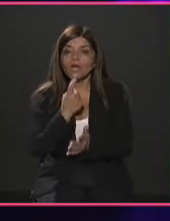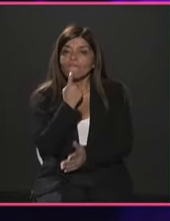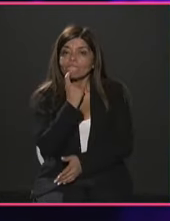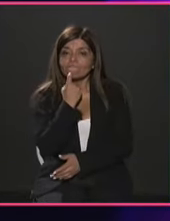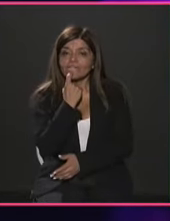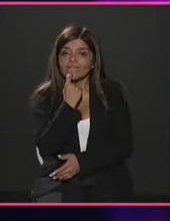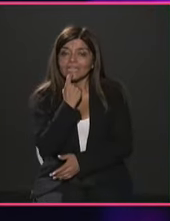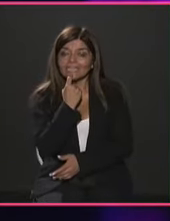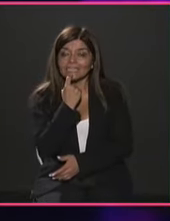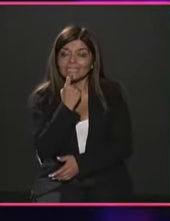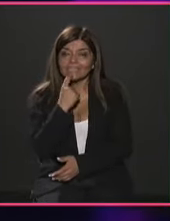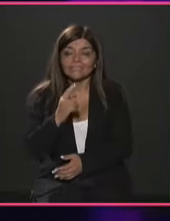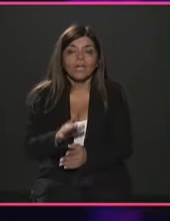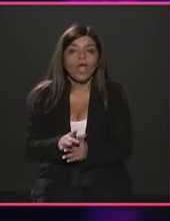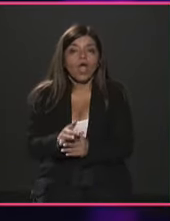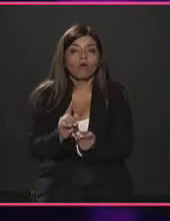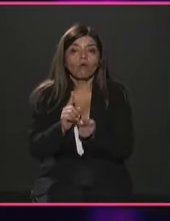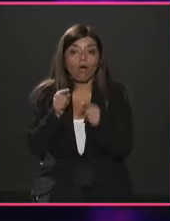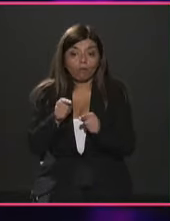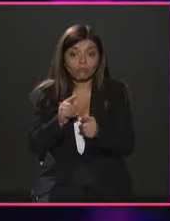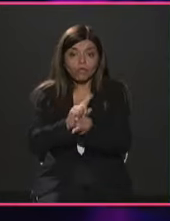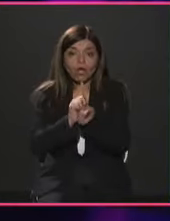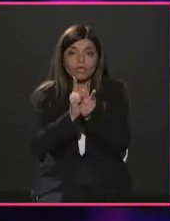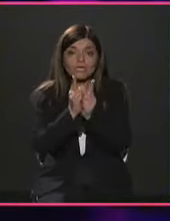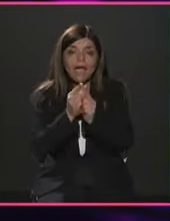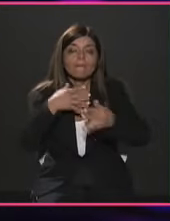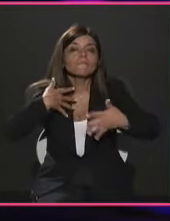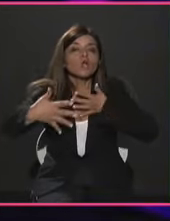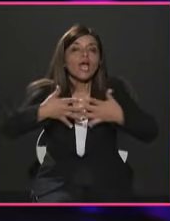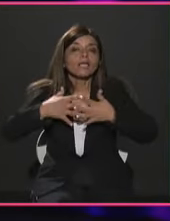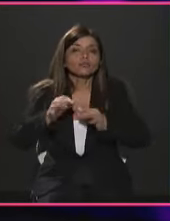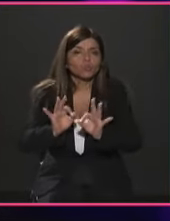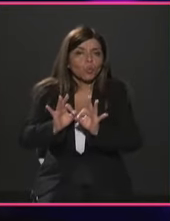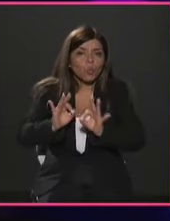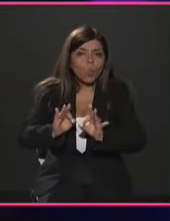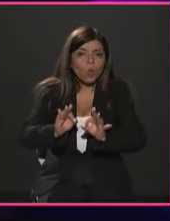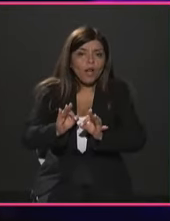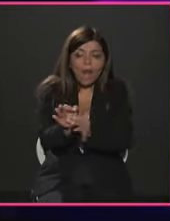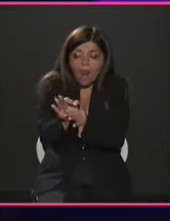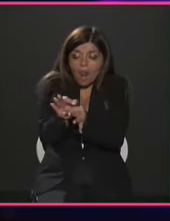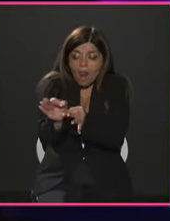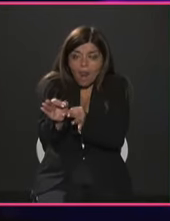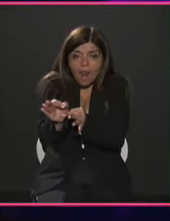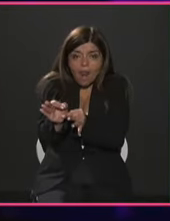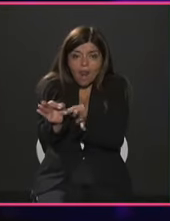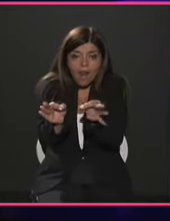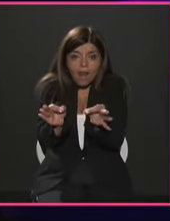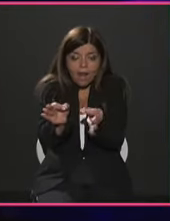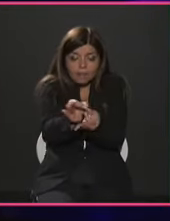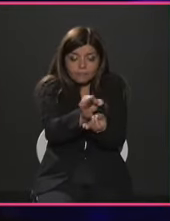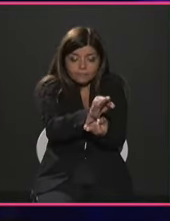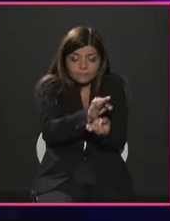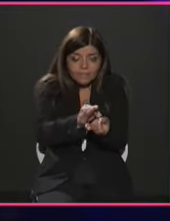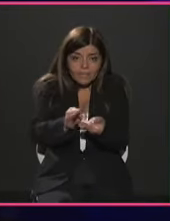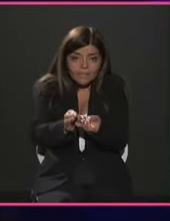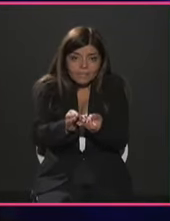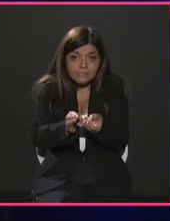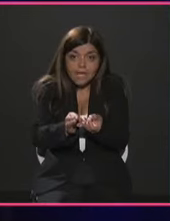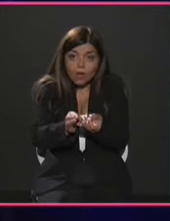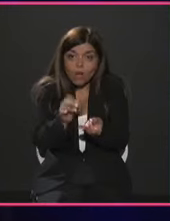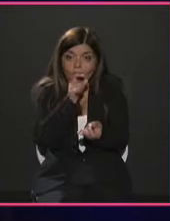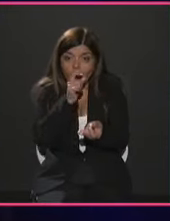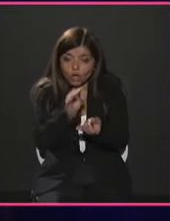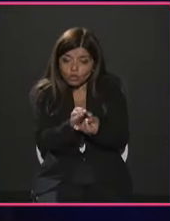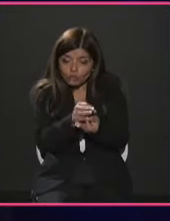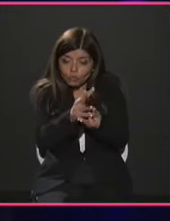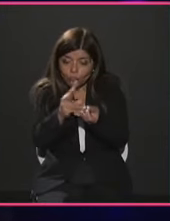hubo una mutación natural que le dio más células de sanguíneas Entonces por